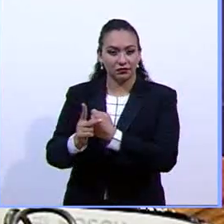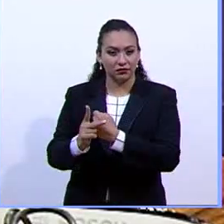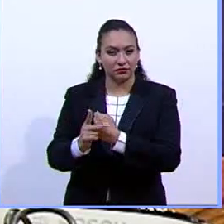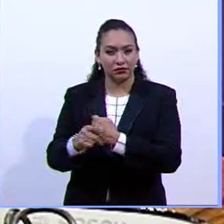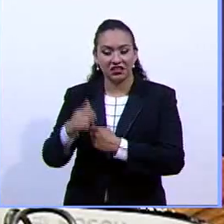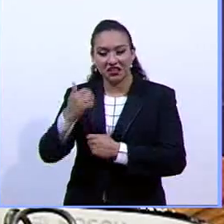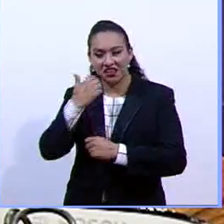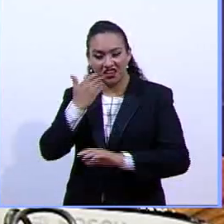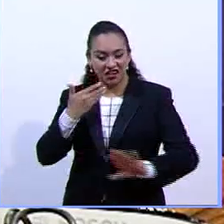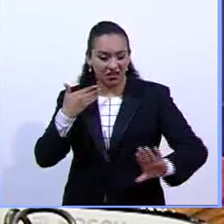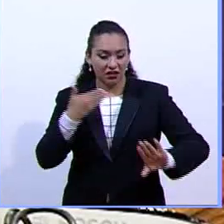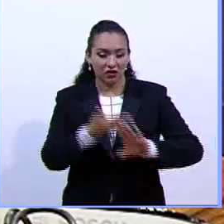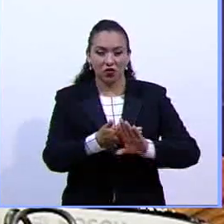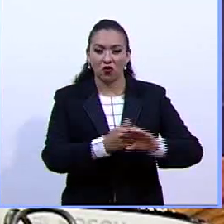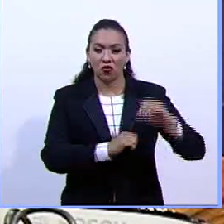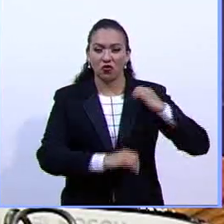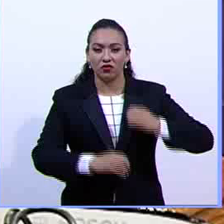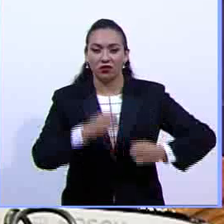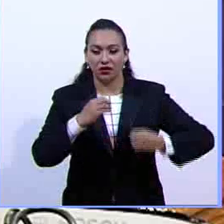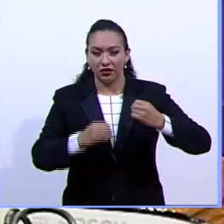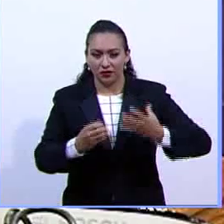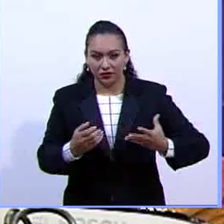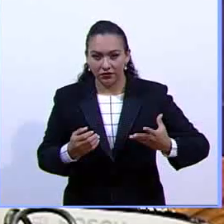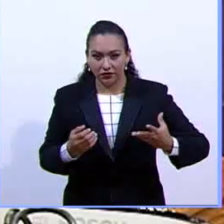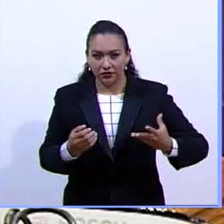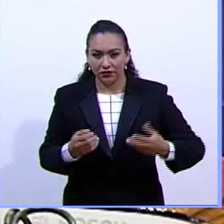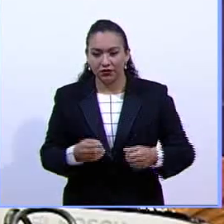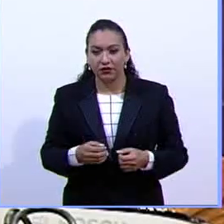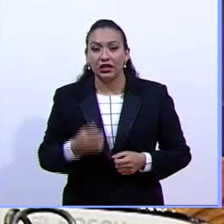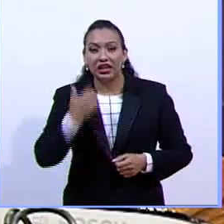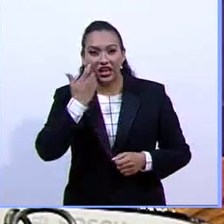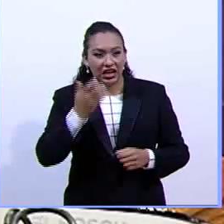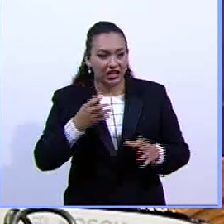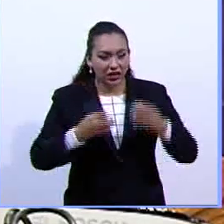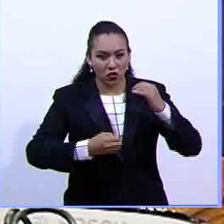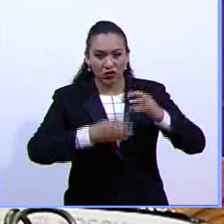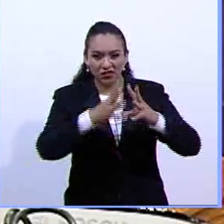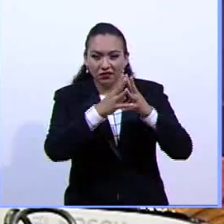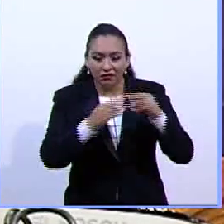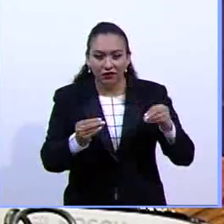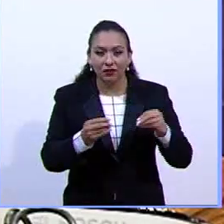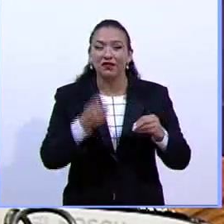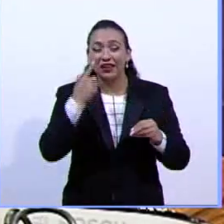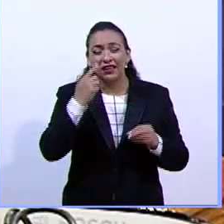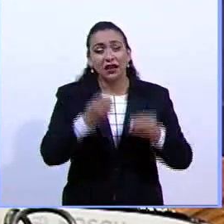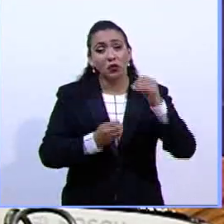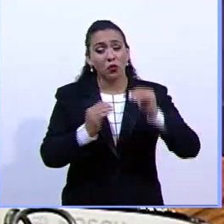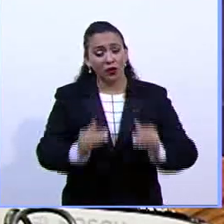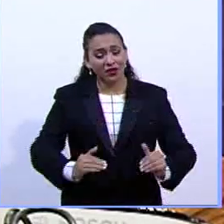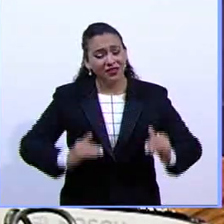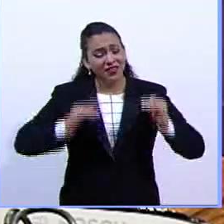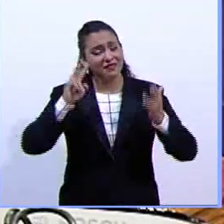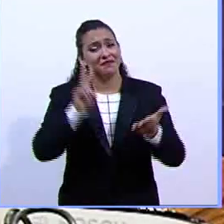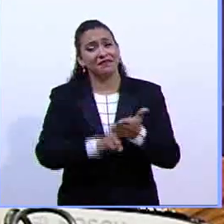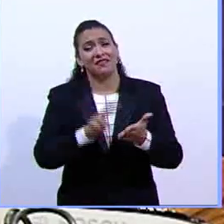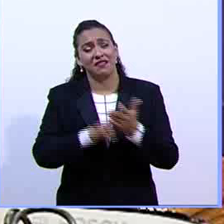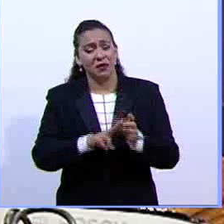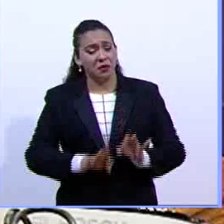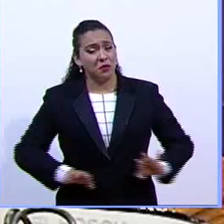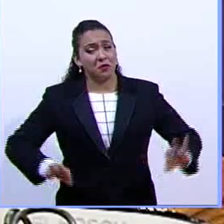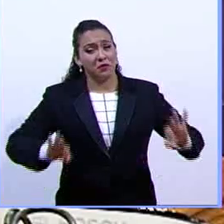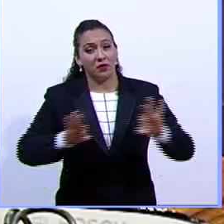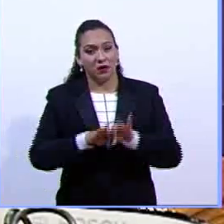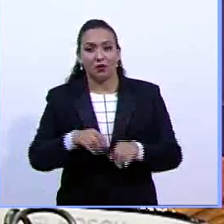juicio la legitimidad de las instituciones y, en concreto, la acción de la justicia, que es la base del Estado de Derecho, la Cumbre